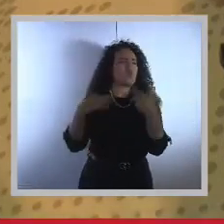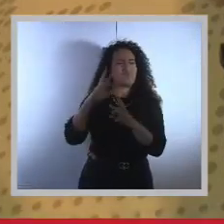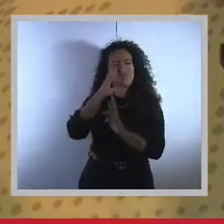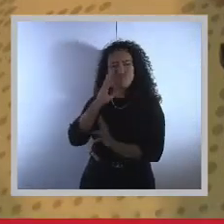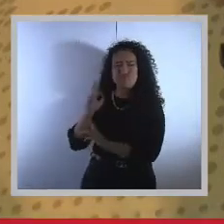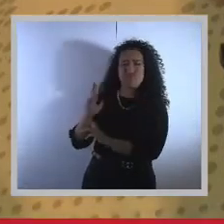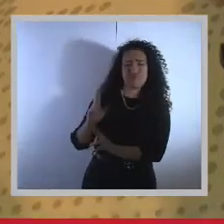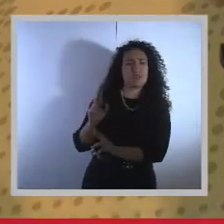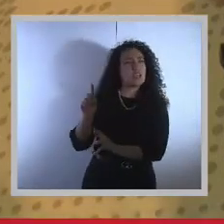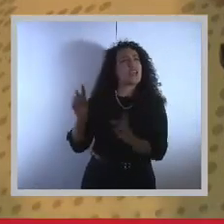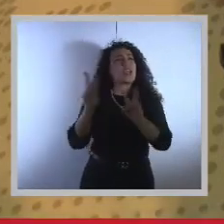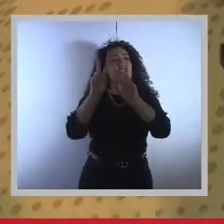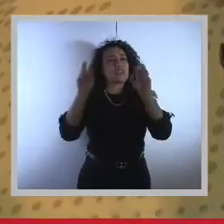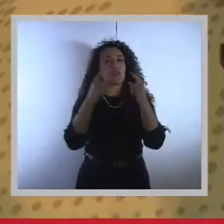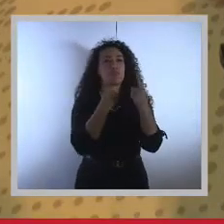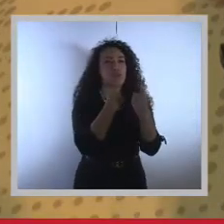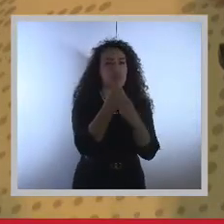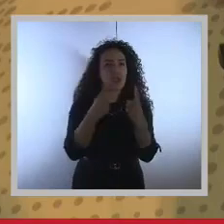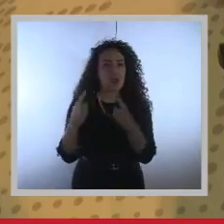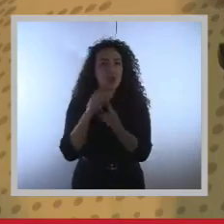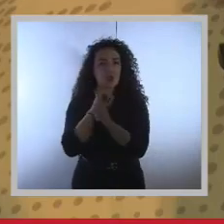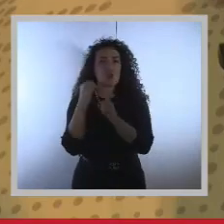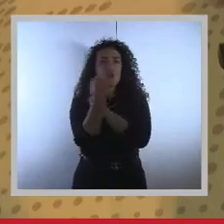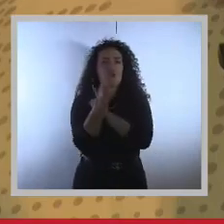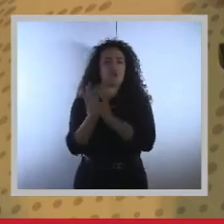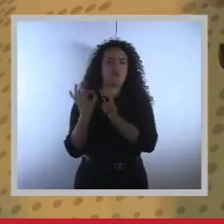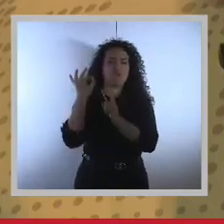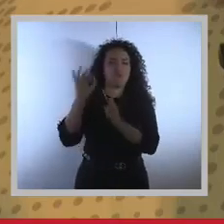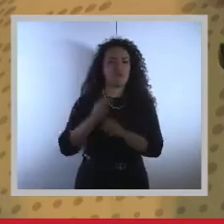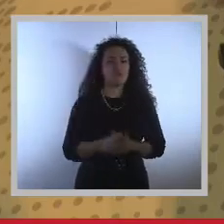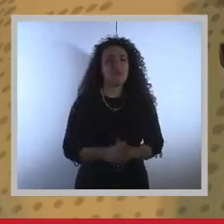para hablar del diálogo social.